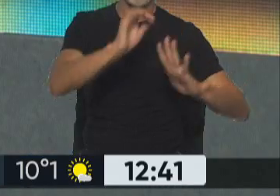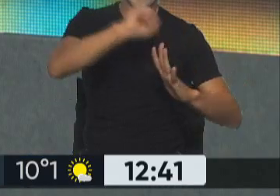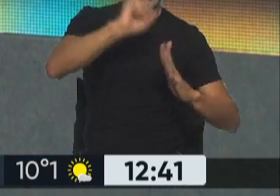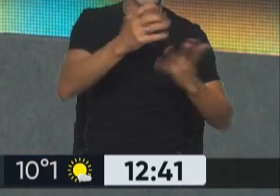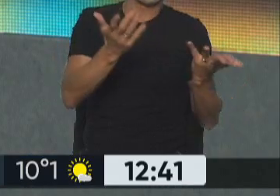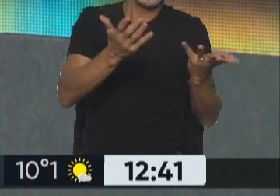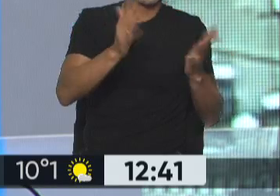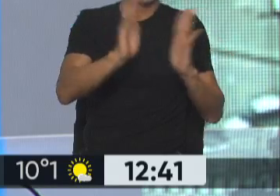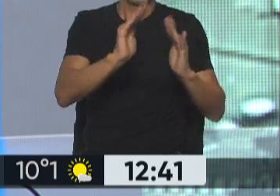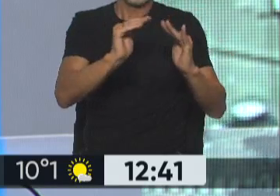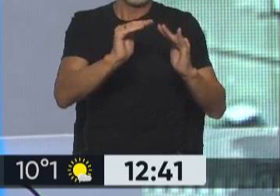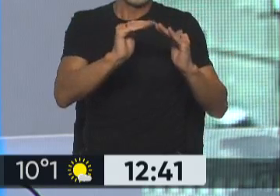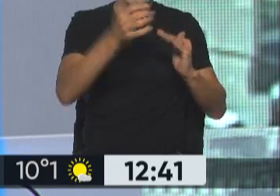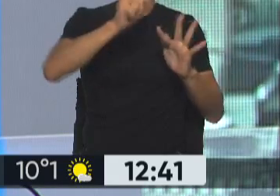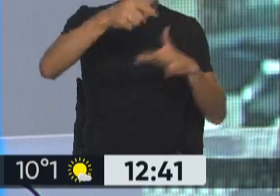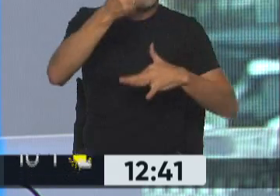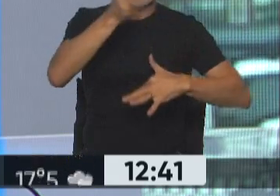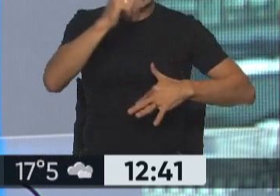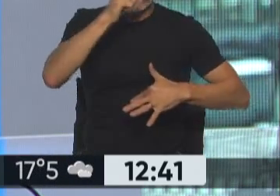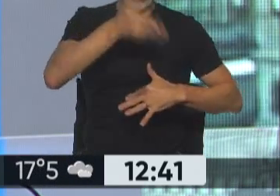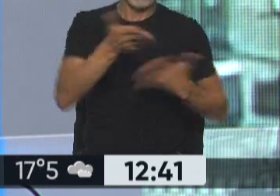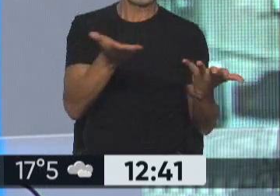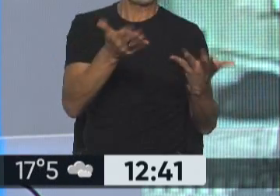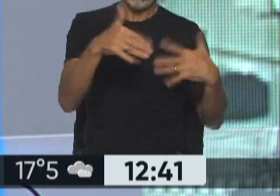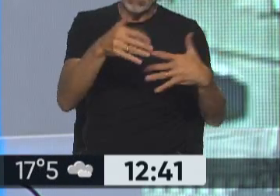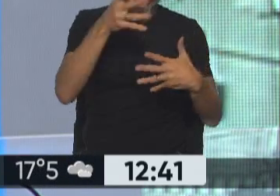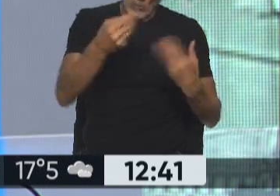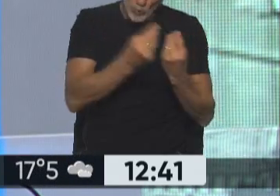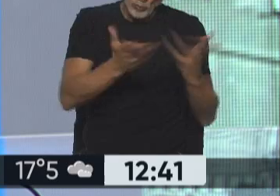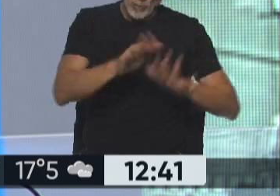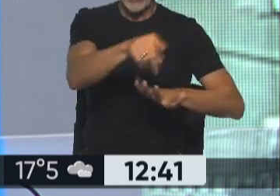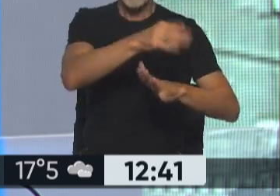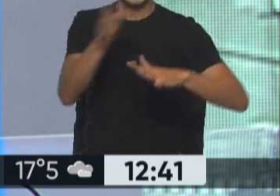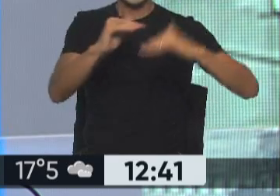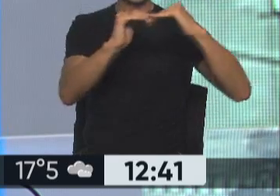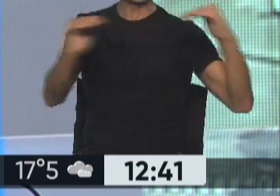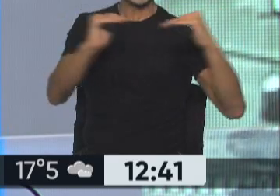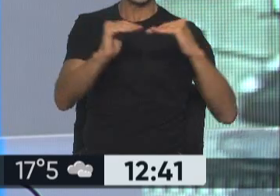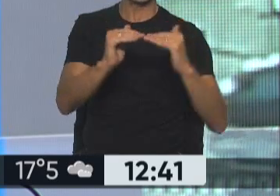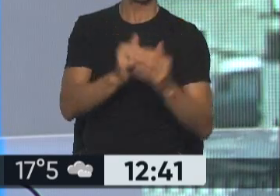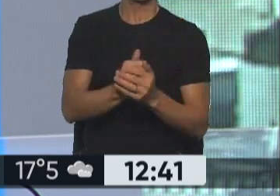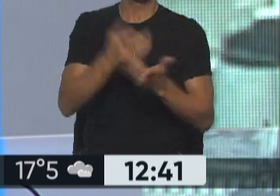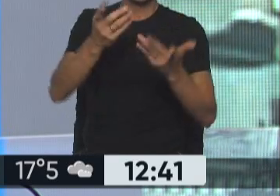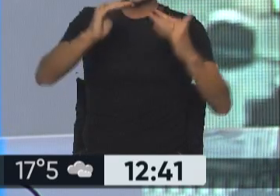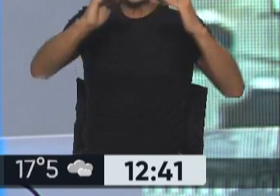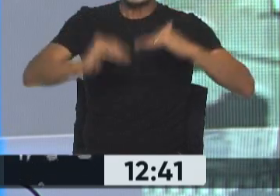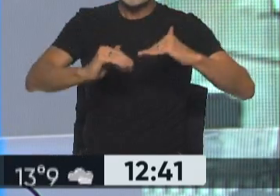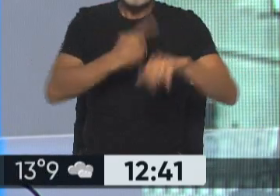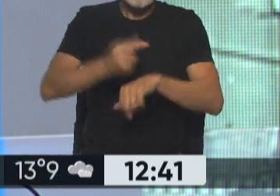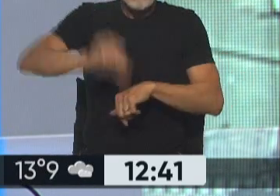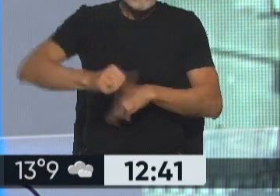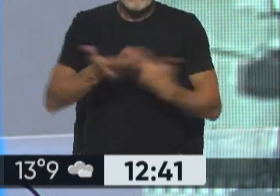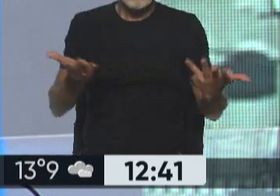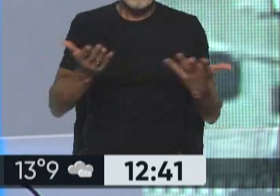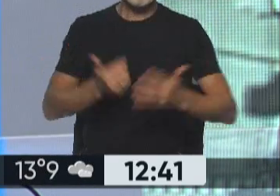si se puede llamar moderado hasta niveles de seis siete por ciento pero por lo menos estables en esas en esa franja no se logra quebrar esto sobre todo